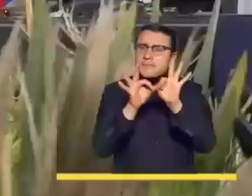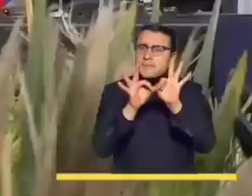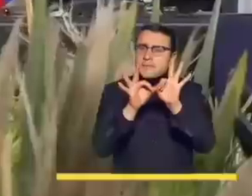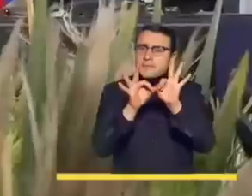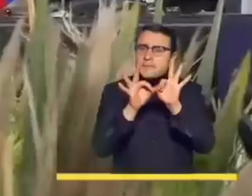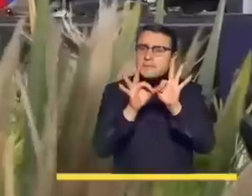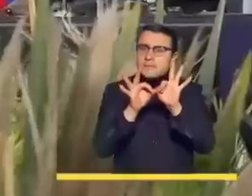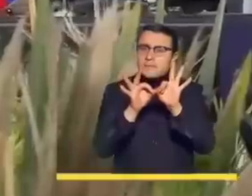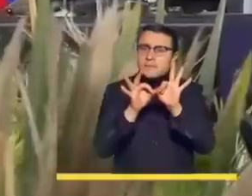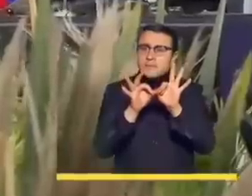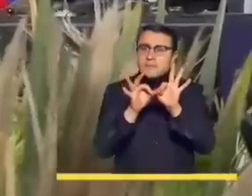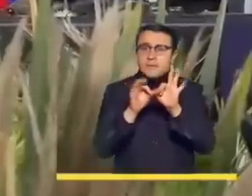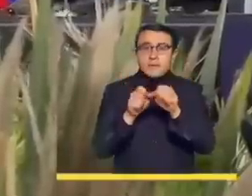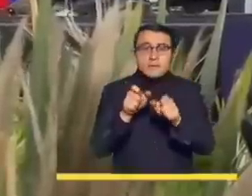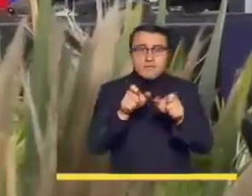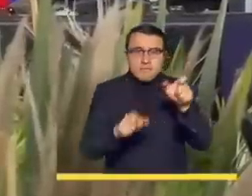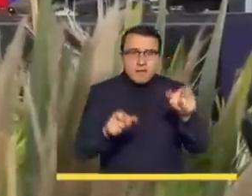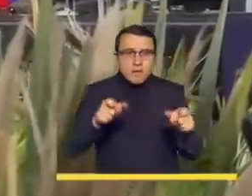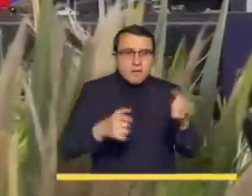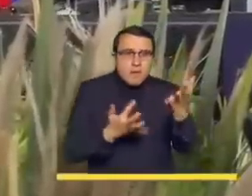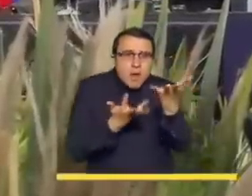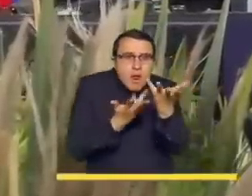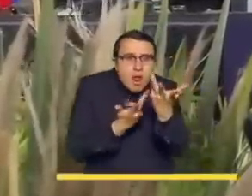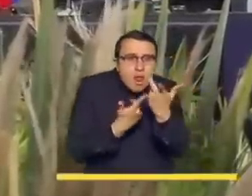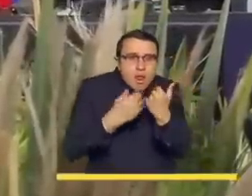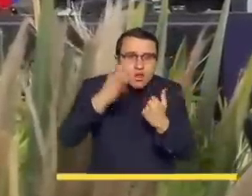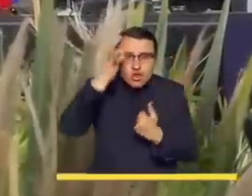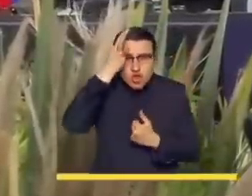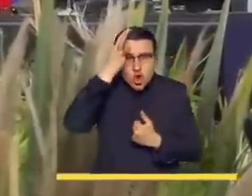el consumismo, el modelo